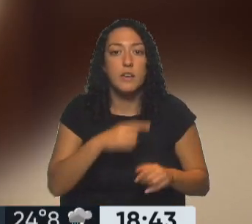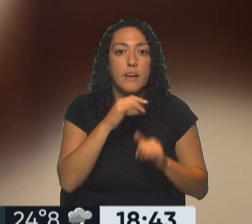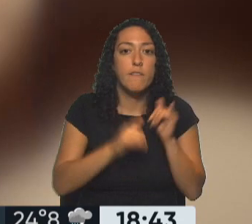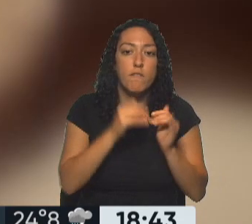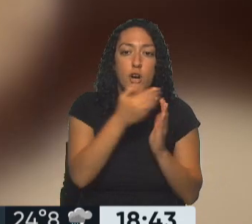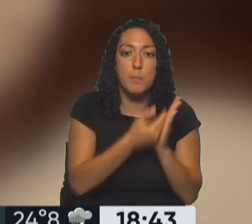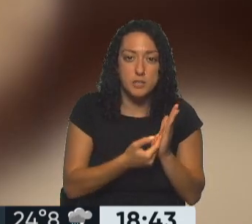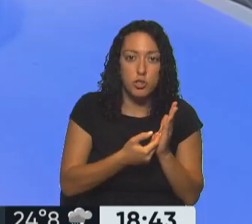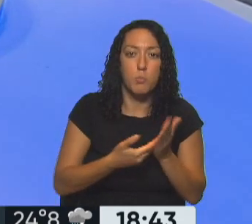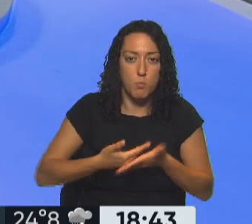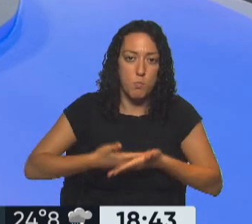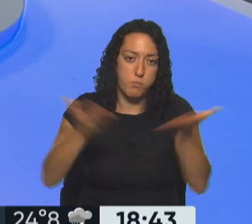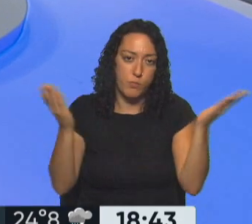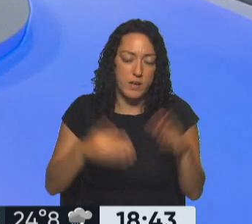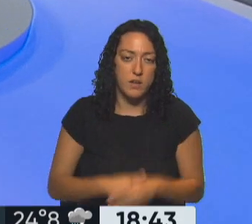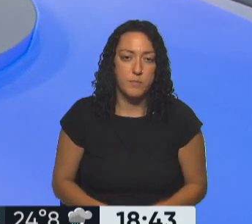gracias